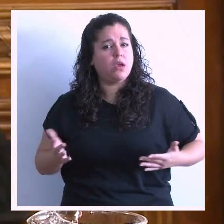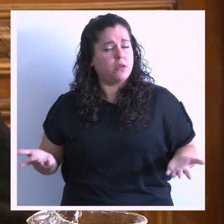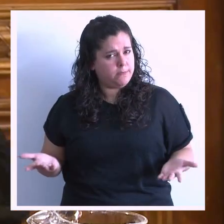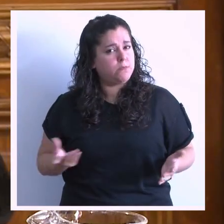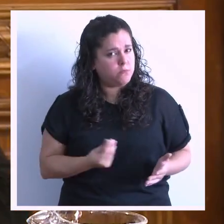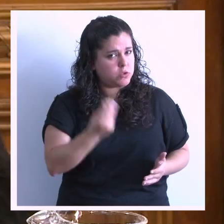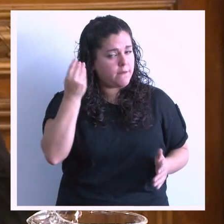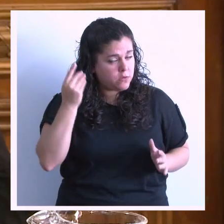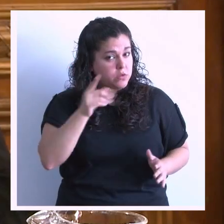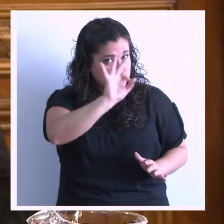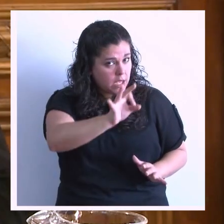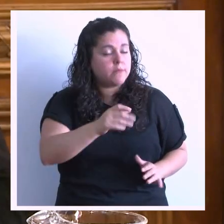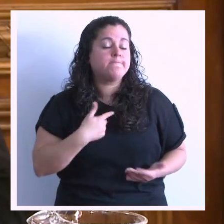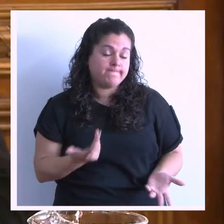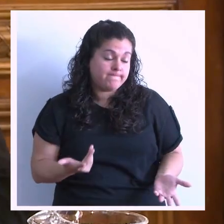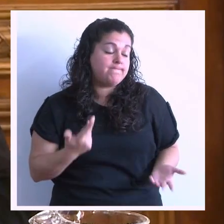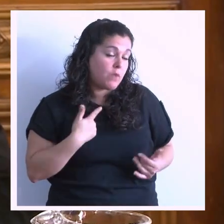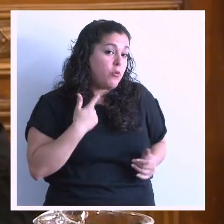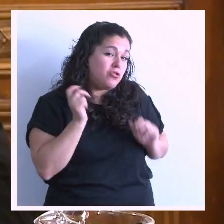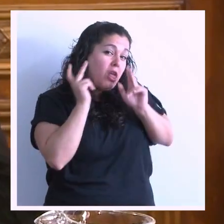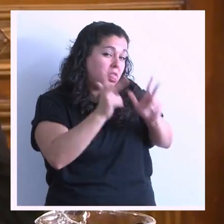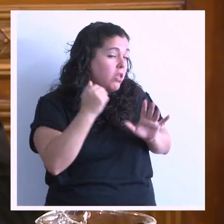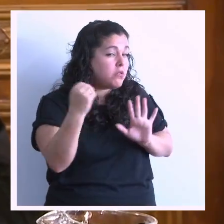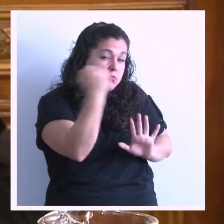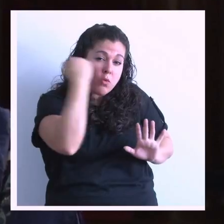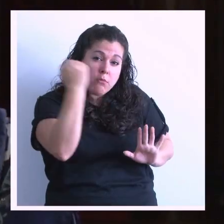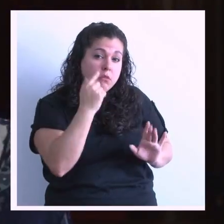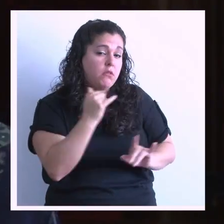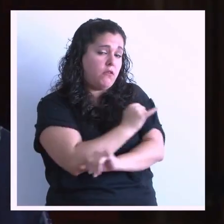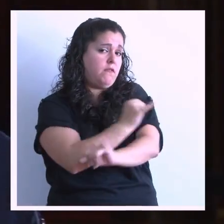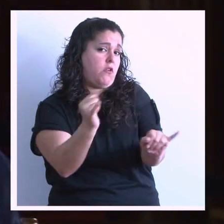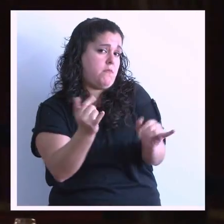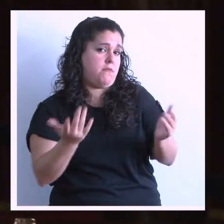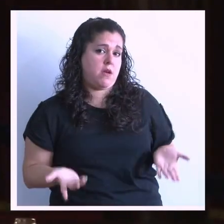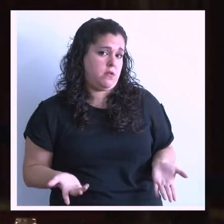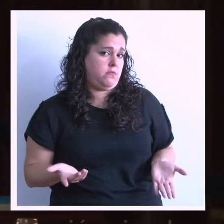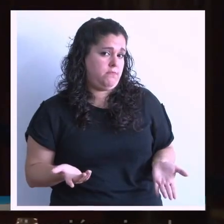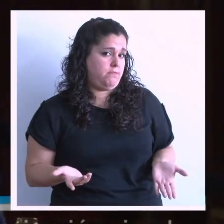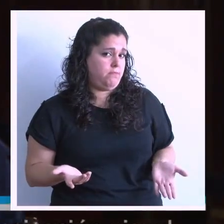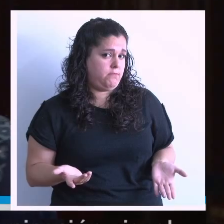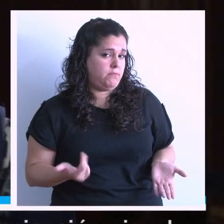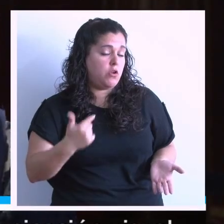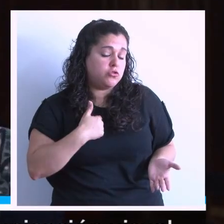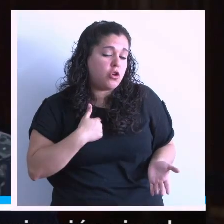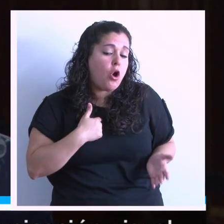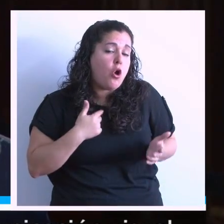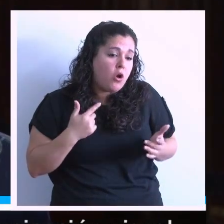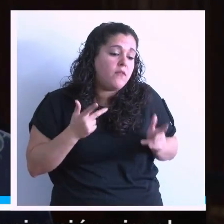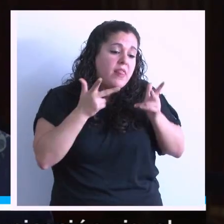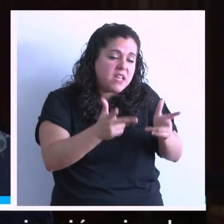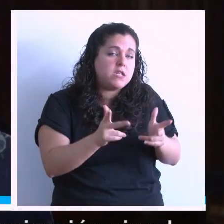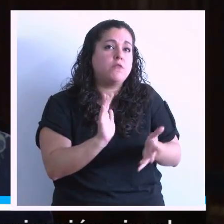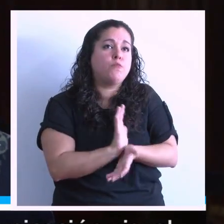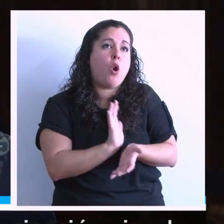Y Gabriela, en el caso de tu proyecto, ¿cómo está ese trámite? Todavía no fue tratado en la Comisión de